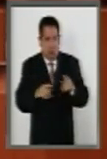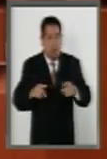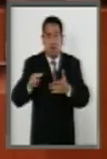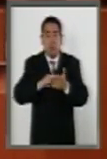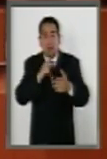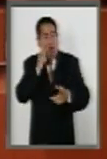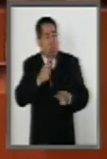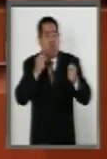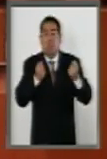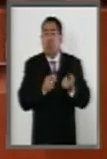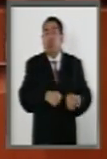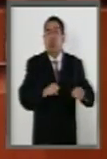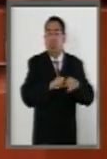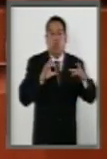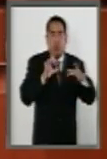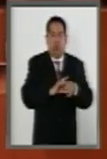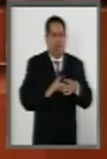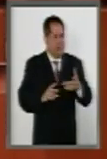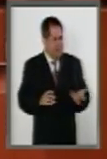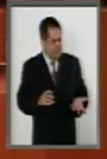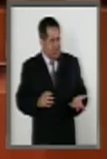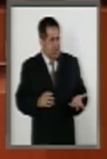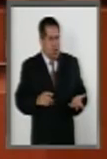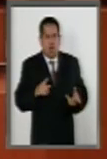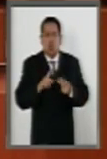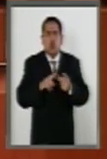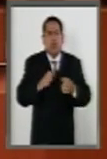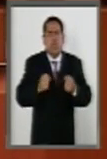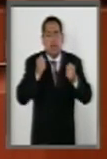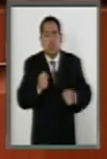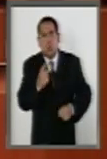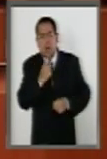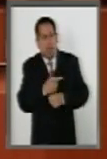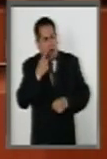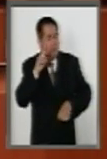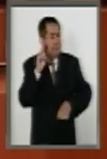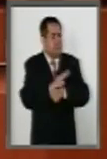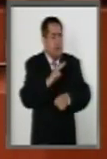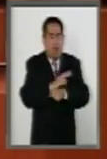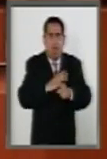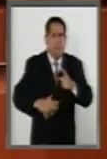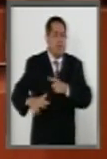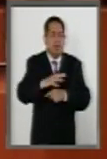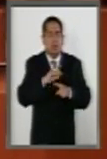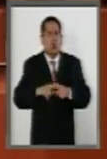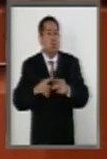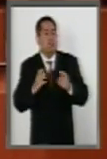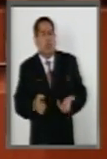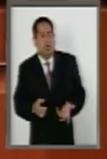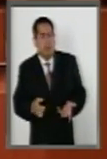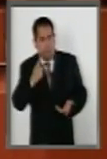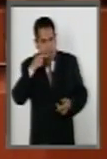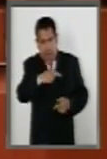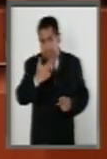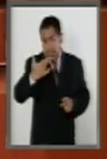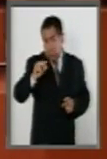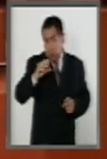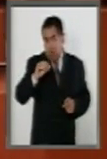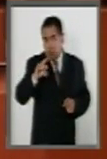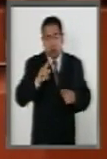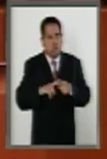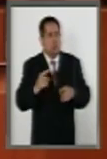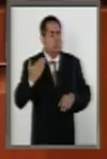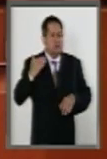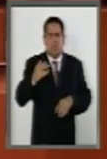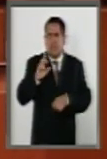reforma energética. ¿En dónde estaba la Agencia de Seguridad Industrial y Protección del Medio Ambiente del sector hidrocarburos el